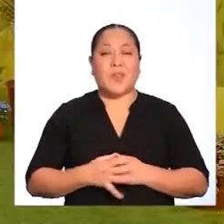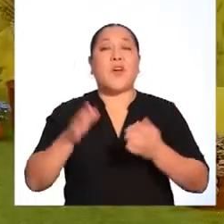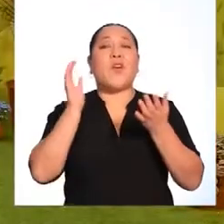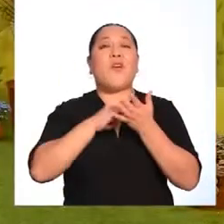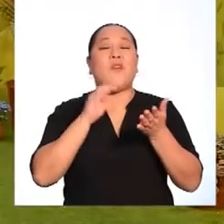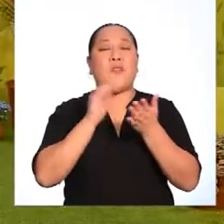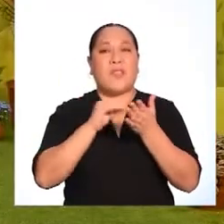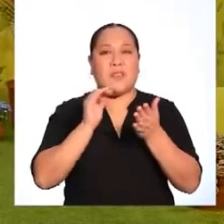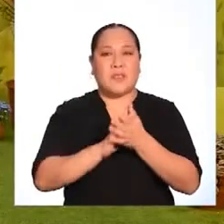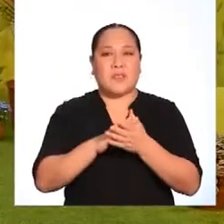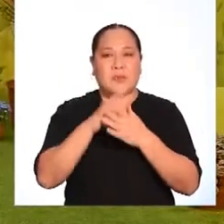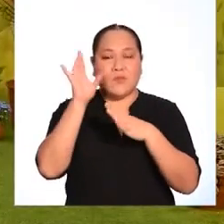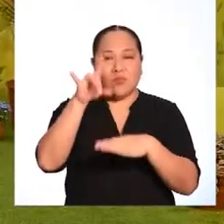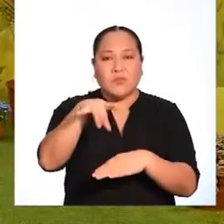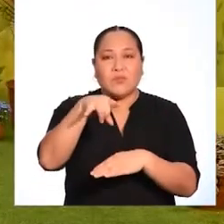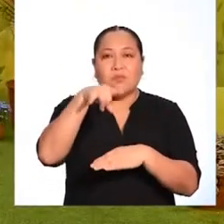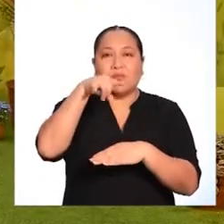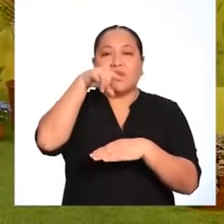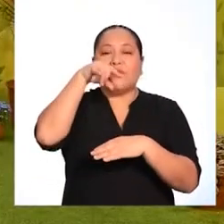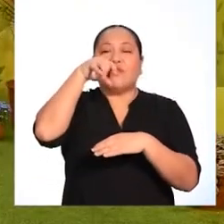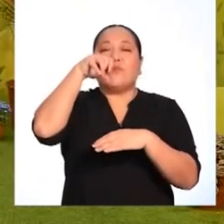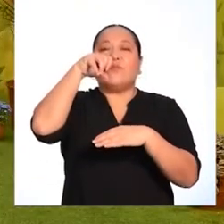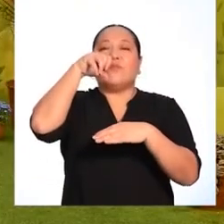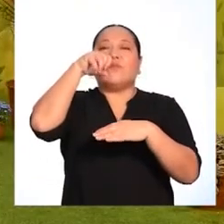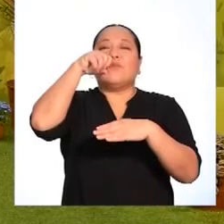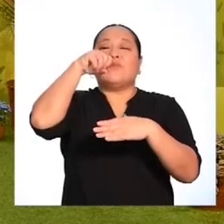hagámoslo una vez más inhalamos